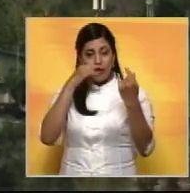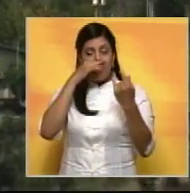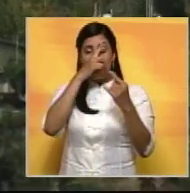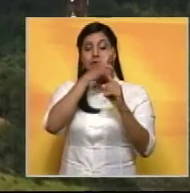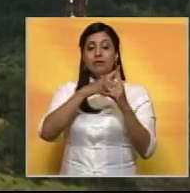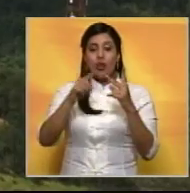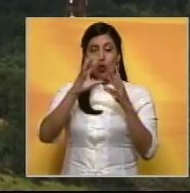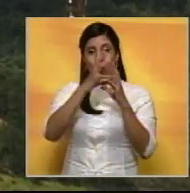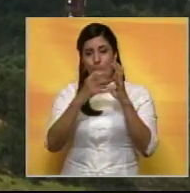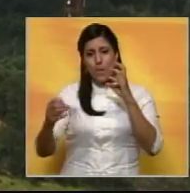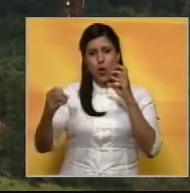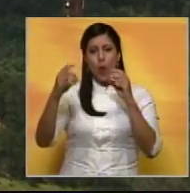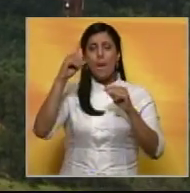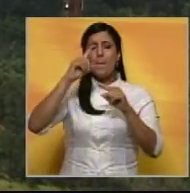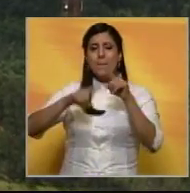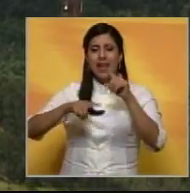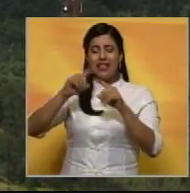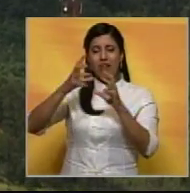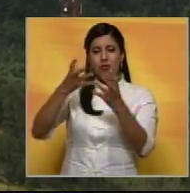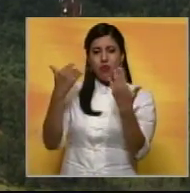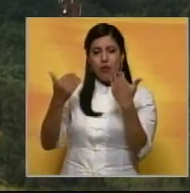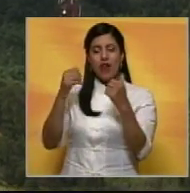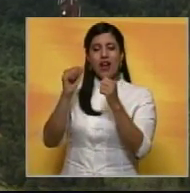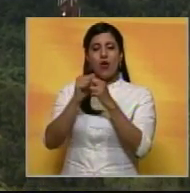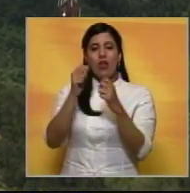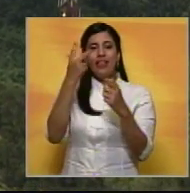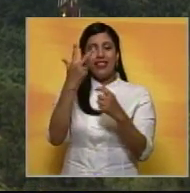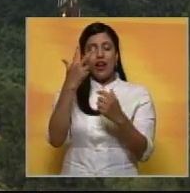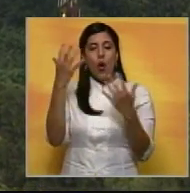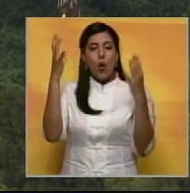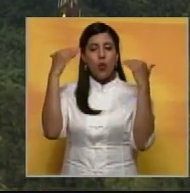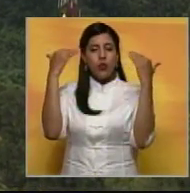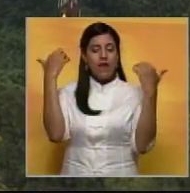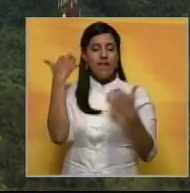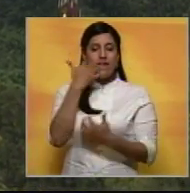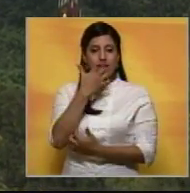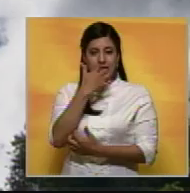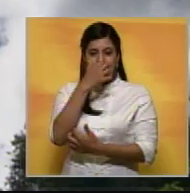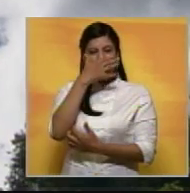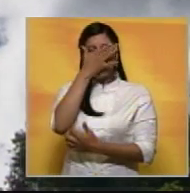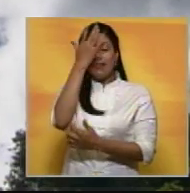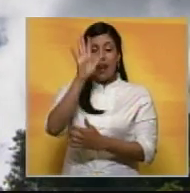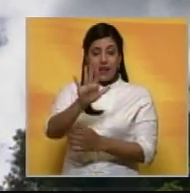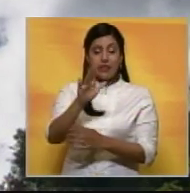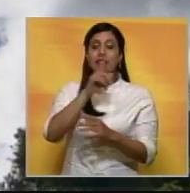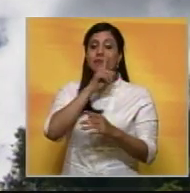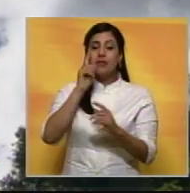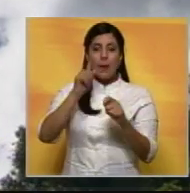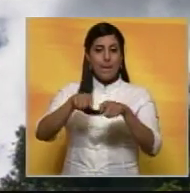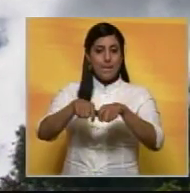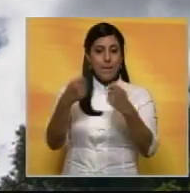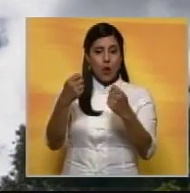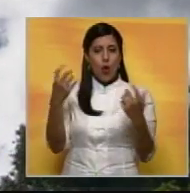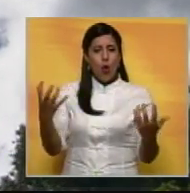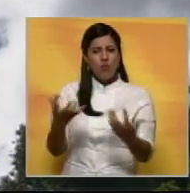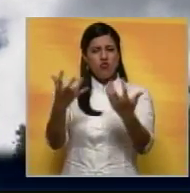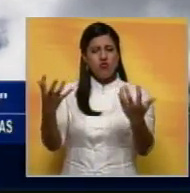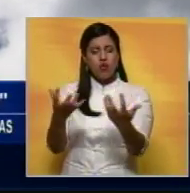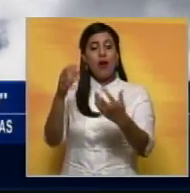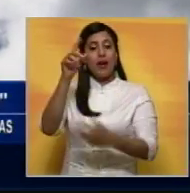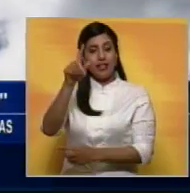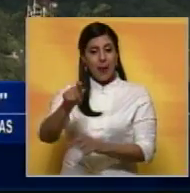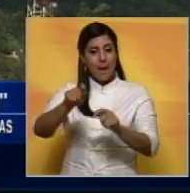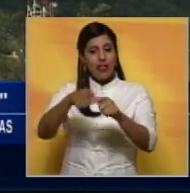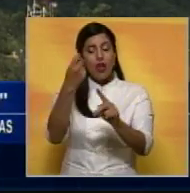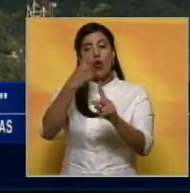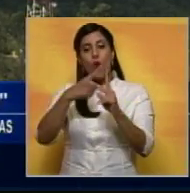transmisores, sustracción de herramientas, desmantelamiento de 3 unidades de aire acondicionado, siendo parte de ellas destruidas con fuego, así como